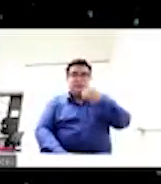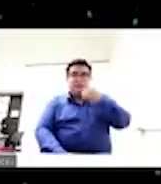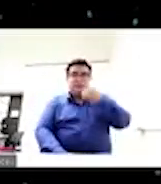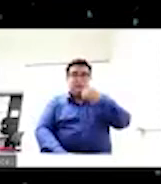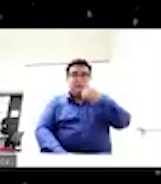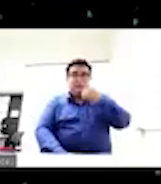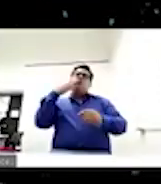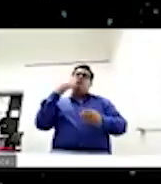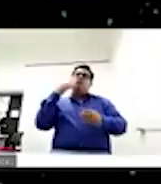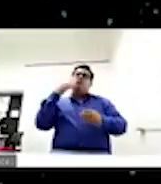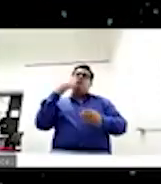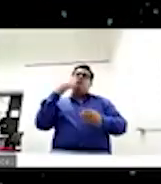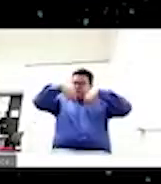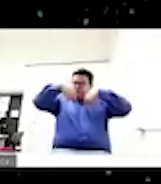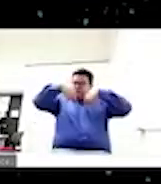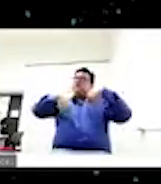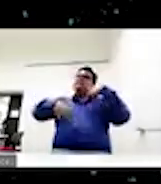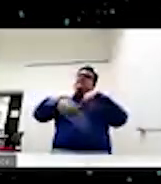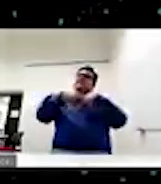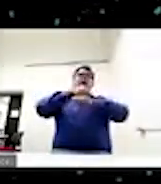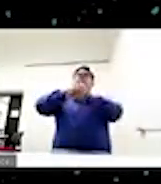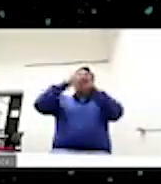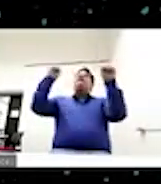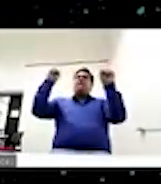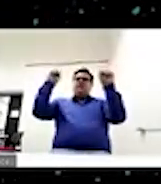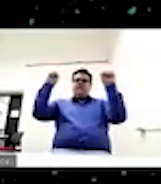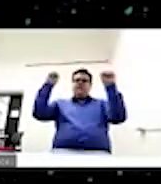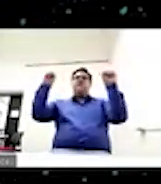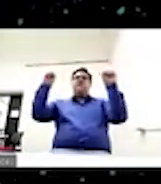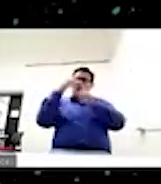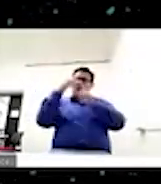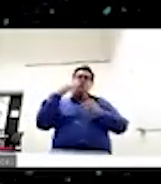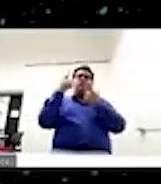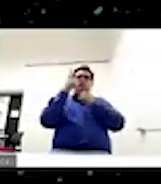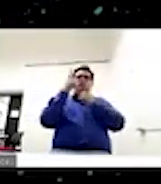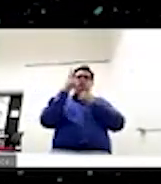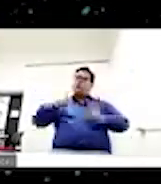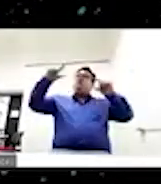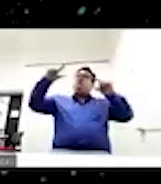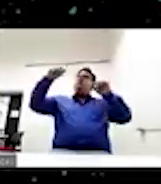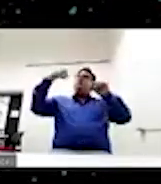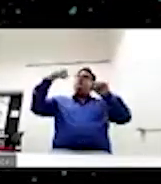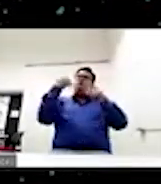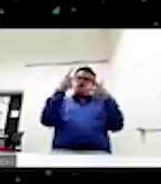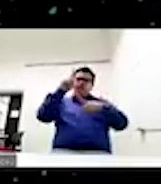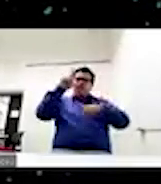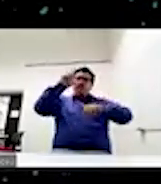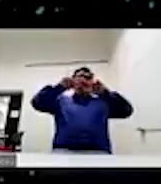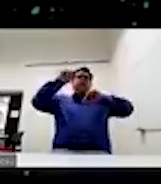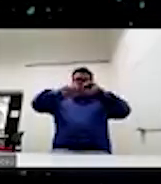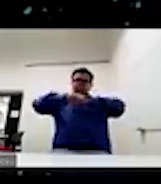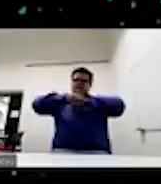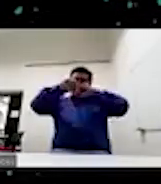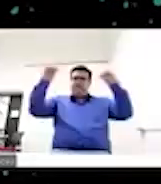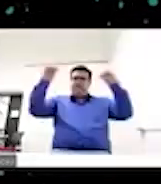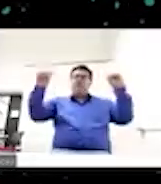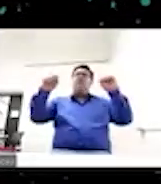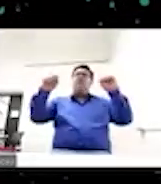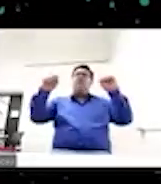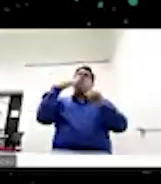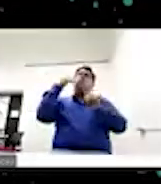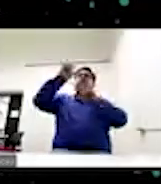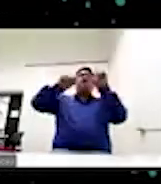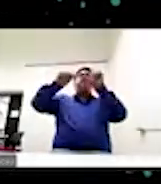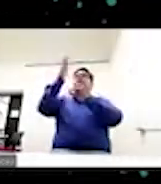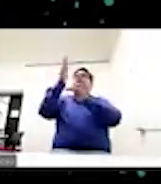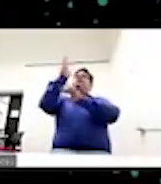mujer luz del día, soy mujer luna, soy mujer estrella de la mañana, soy mujer estrella Dios, soy la